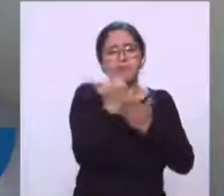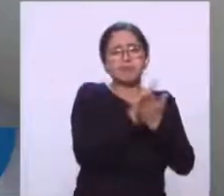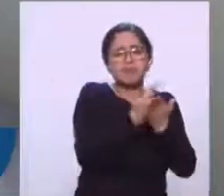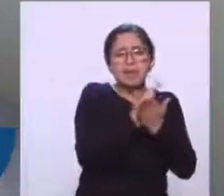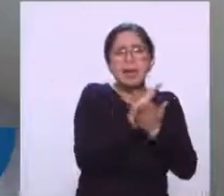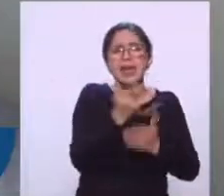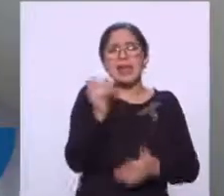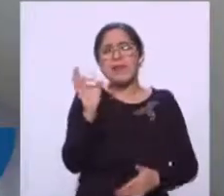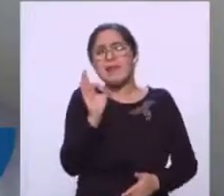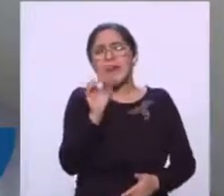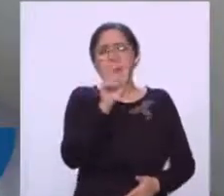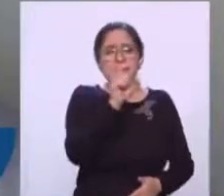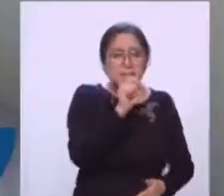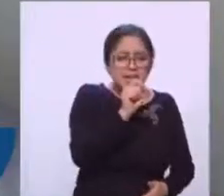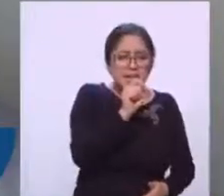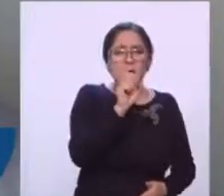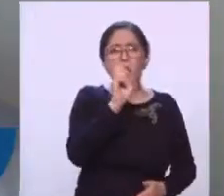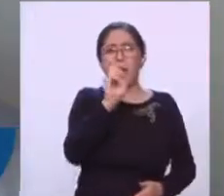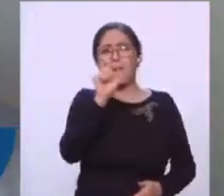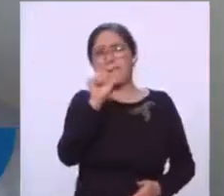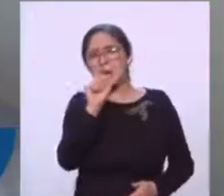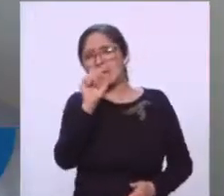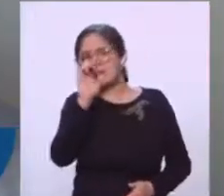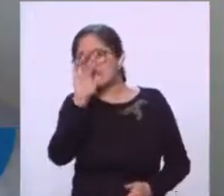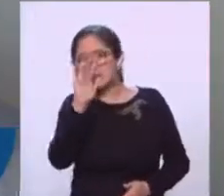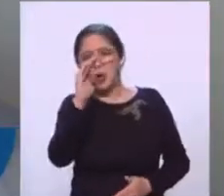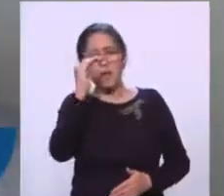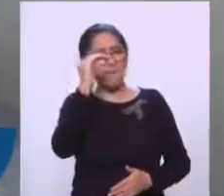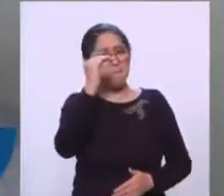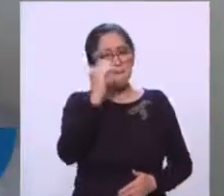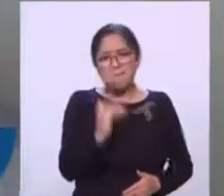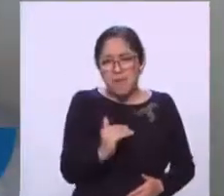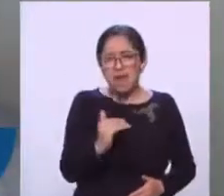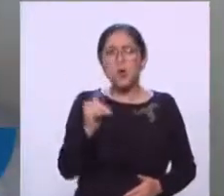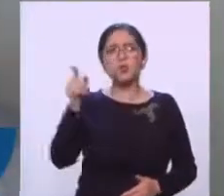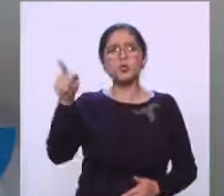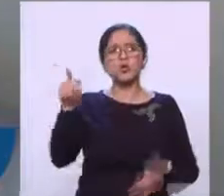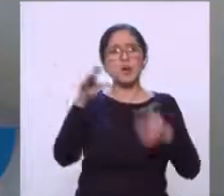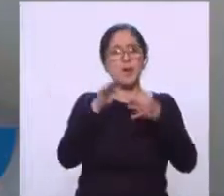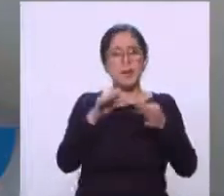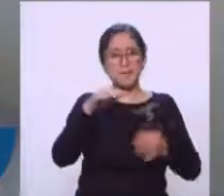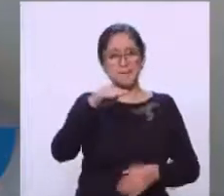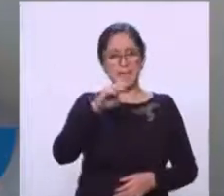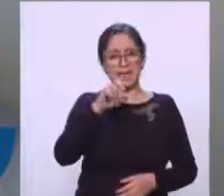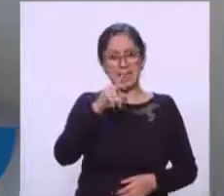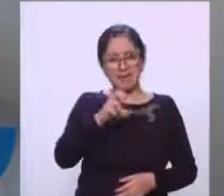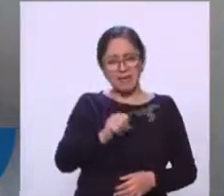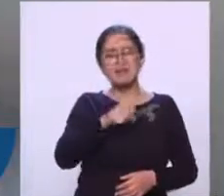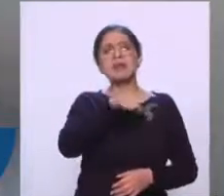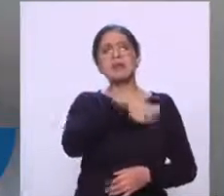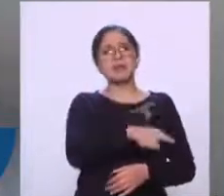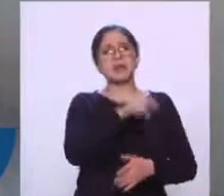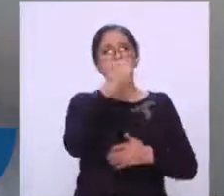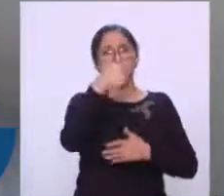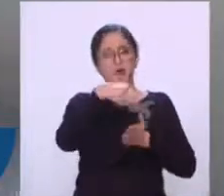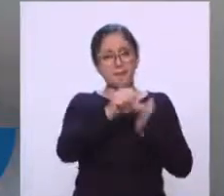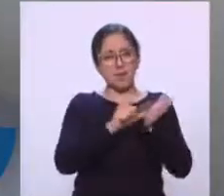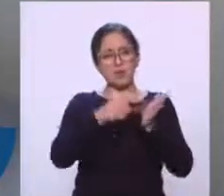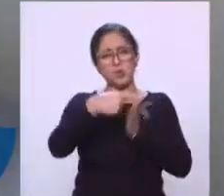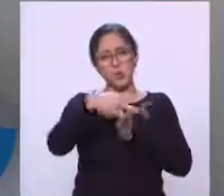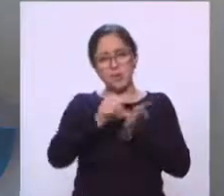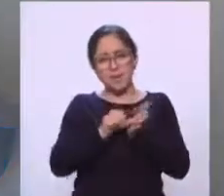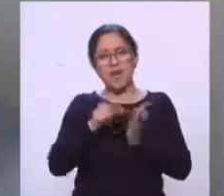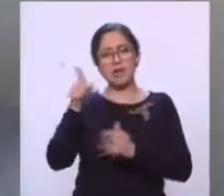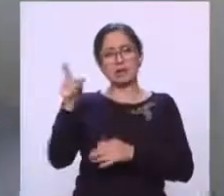resultan 20 o 25% por debajo de lo que reporta ya después mensualmente el propio